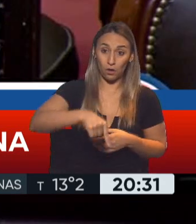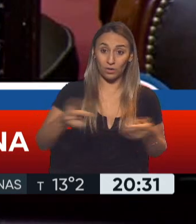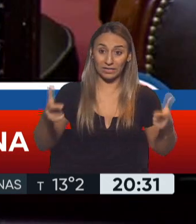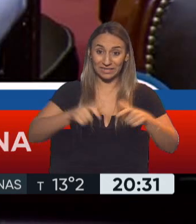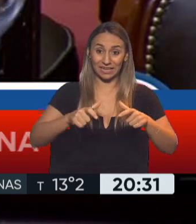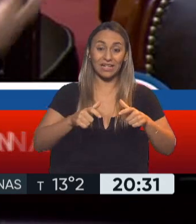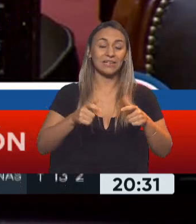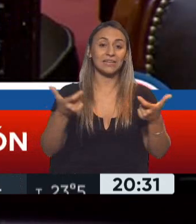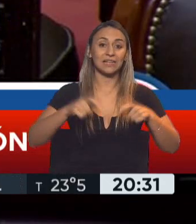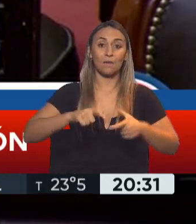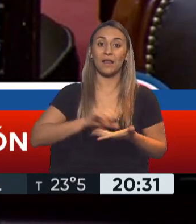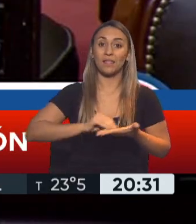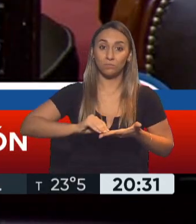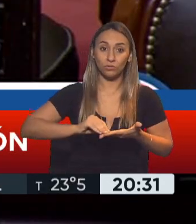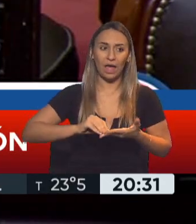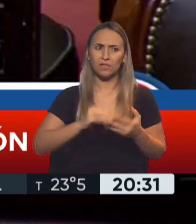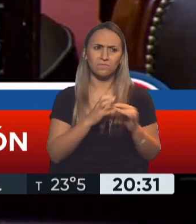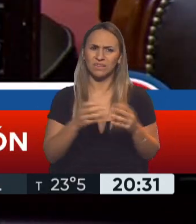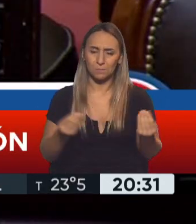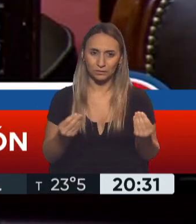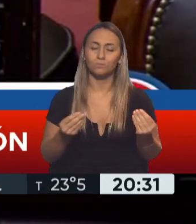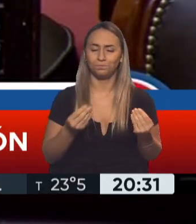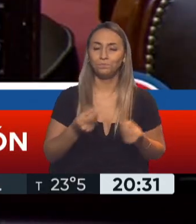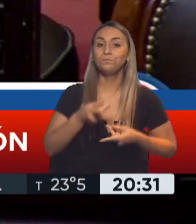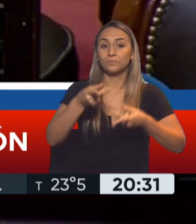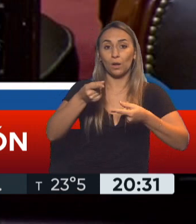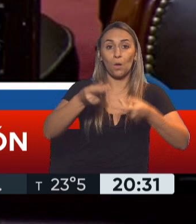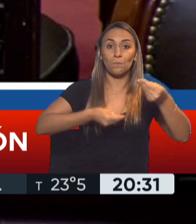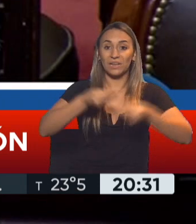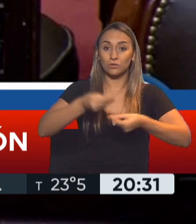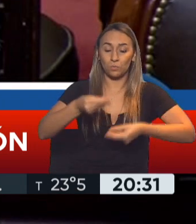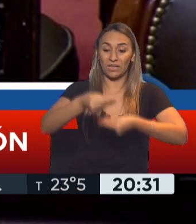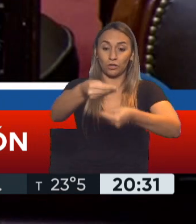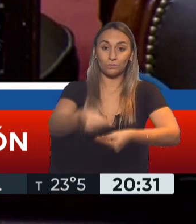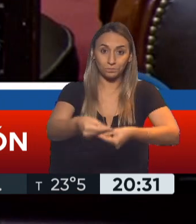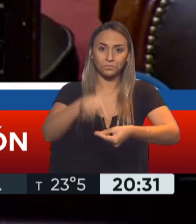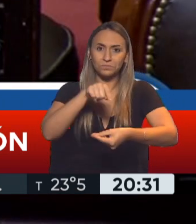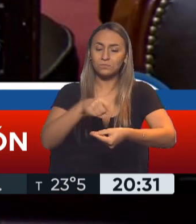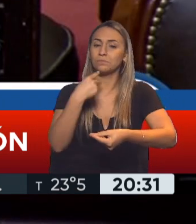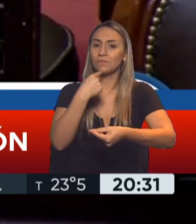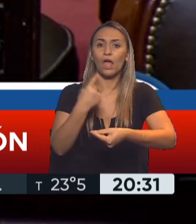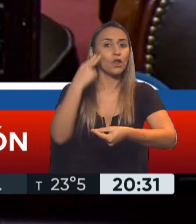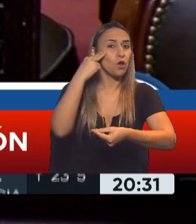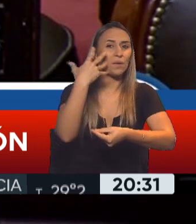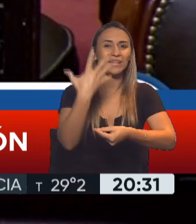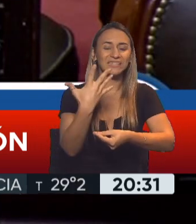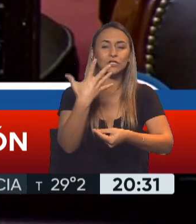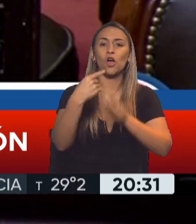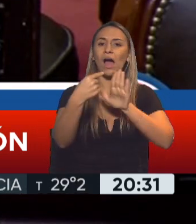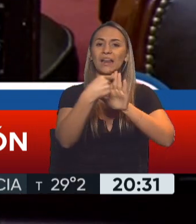hoy acá en la cámara de diputados llegó un presupuesto como ya les digo no 25 artículos